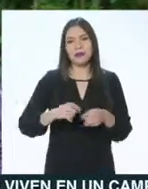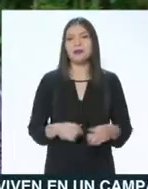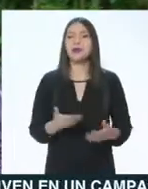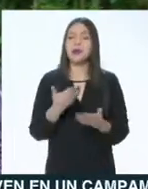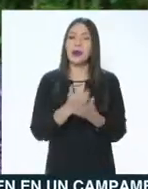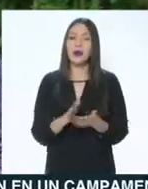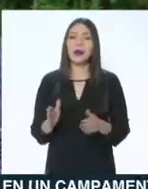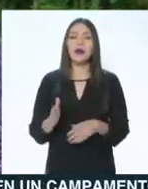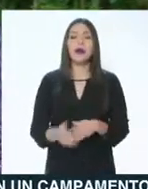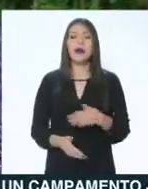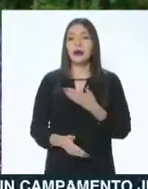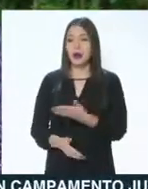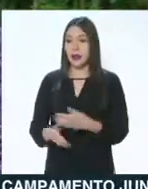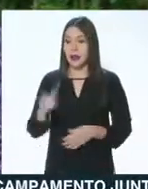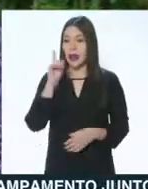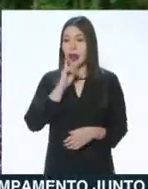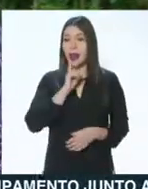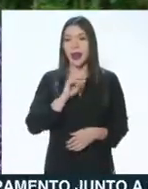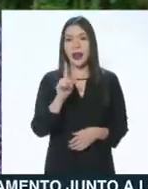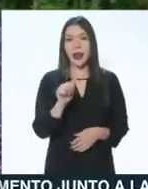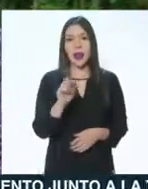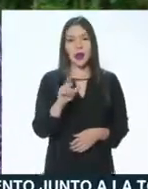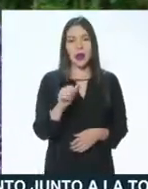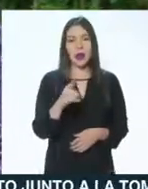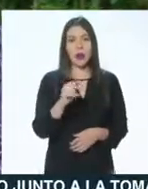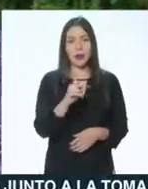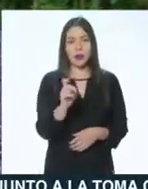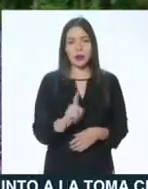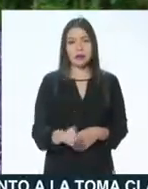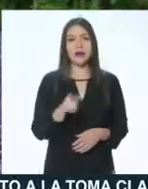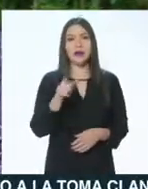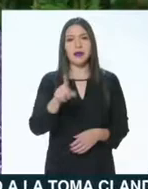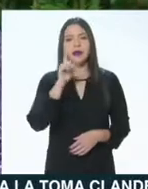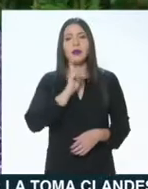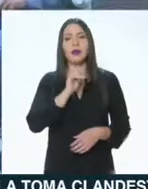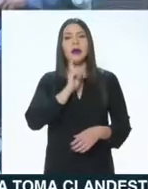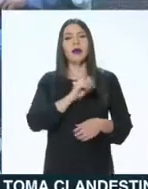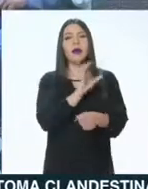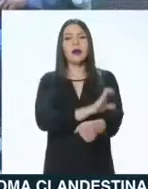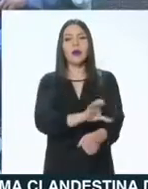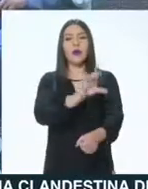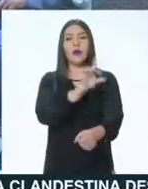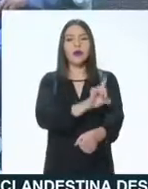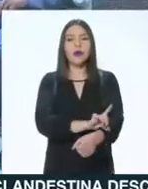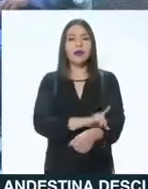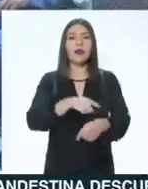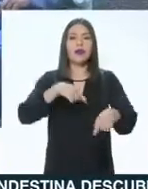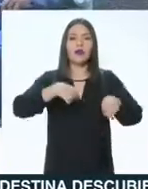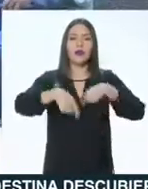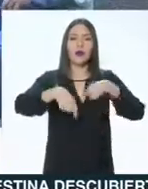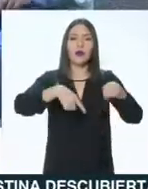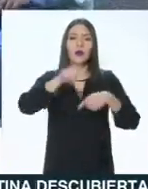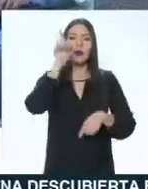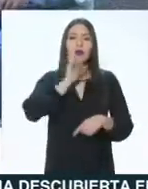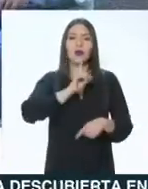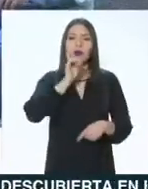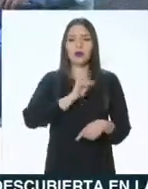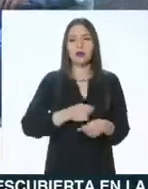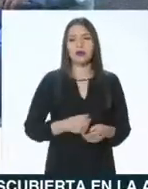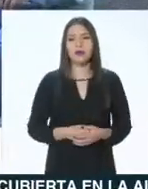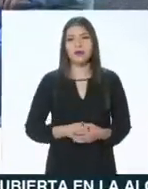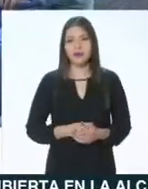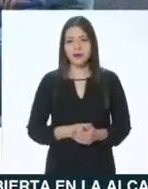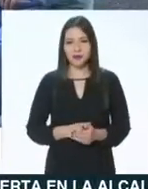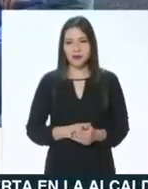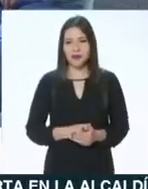la coordinadora general del equipo de fútbol femenil. ¿Cómo estás? Hola, Tan largo el tardes. cargo. Así